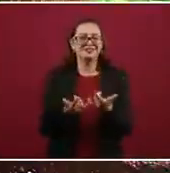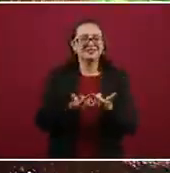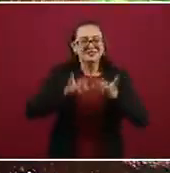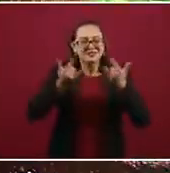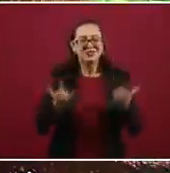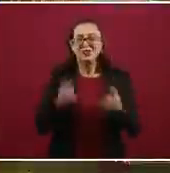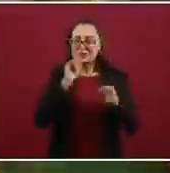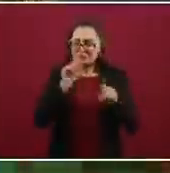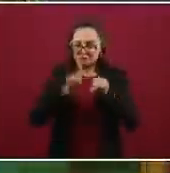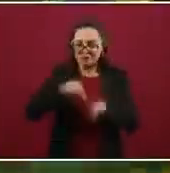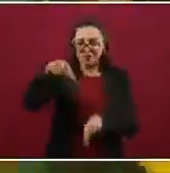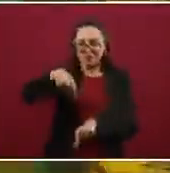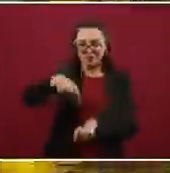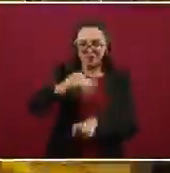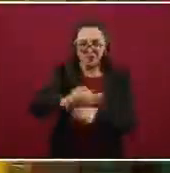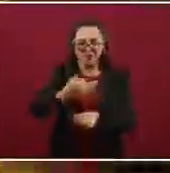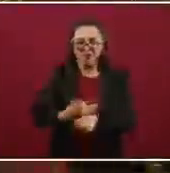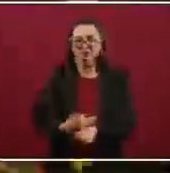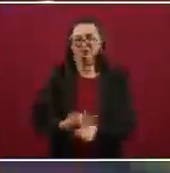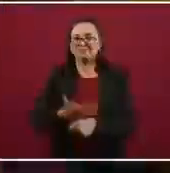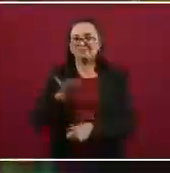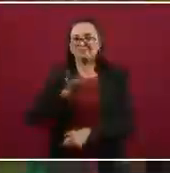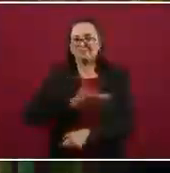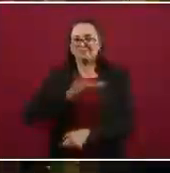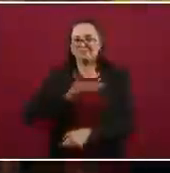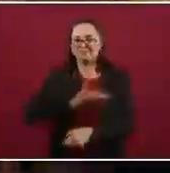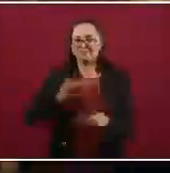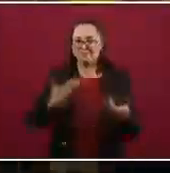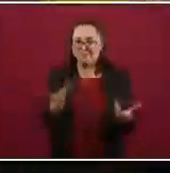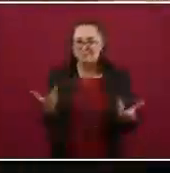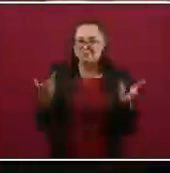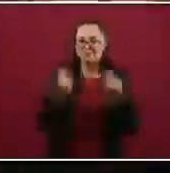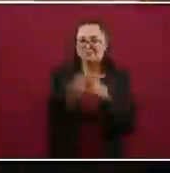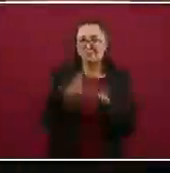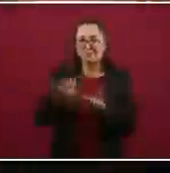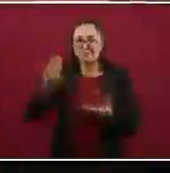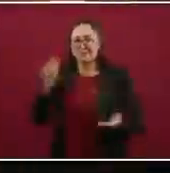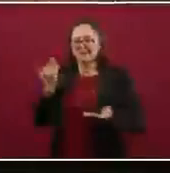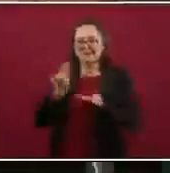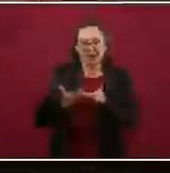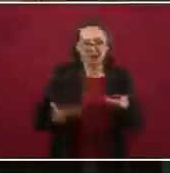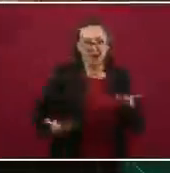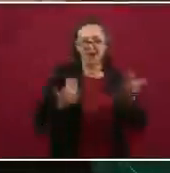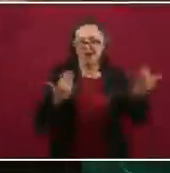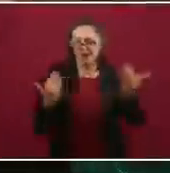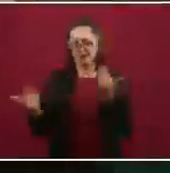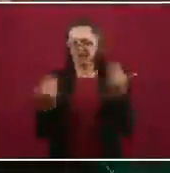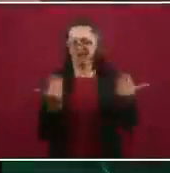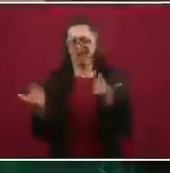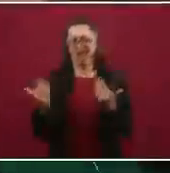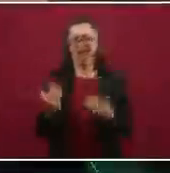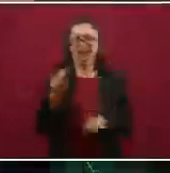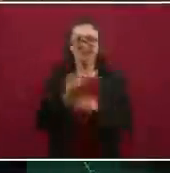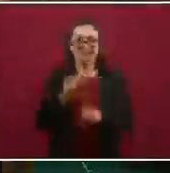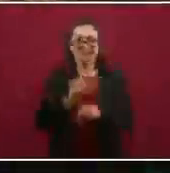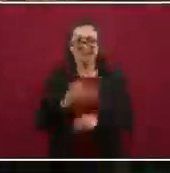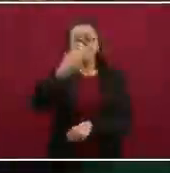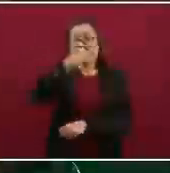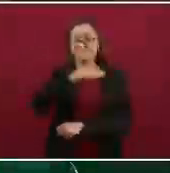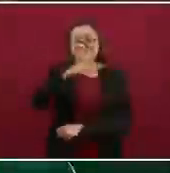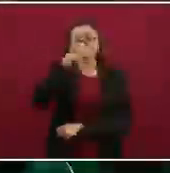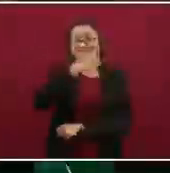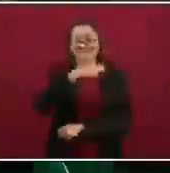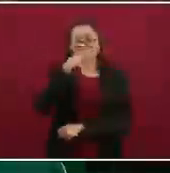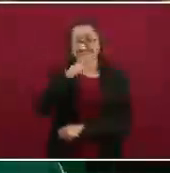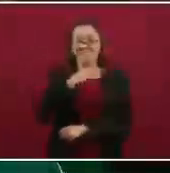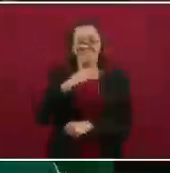aquí, las del Zócalo, estamos así como conjuntando ese pasado y ese presente, y la fiesta está ahora mismo aquí en